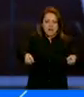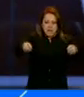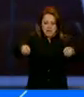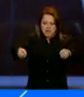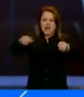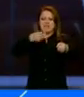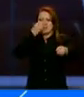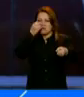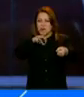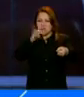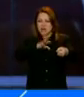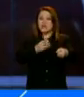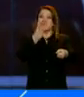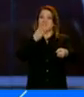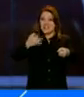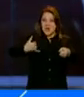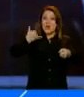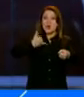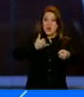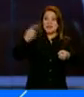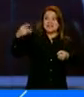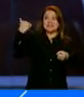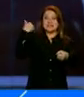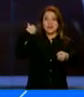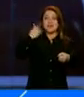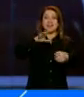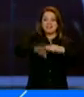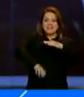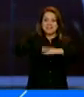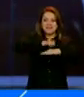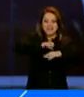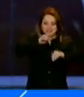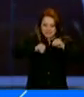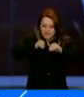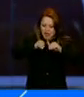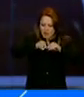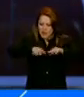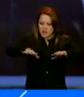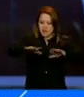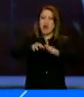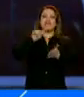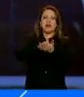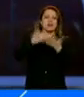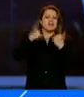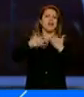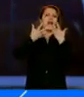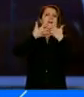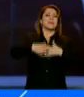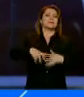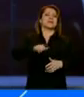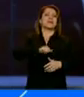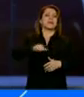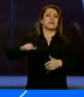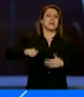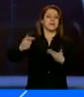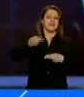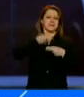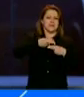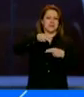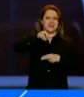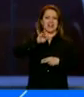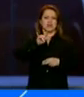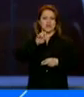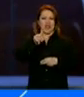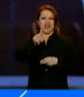y descontaminación por el material que utilizan. Por esa razón, crearon su propia microempresa llamada Natural Inn. Lina María